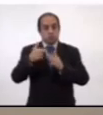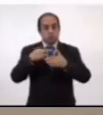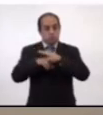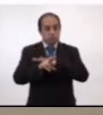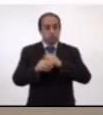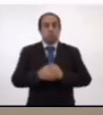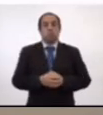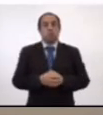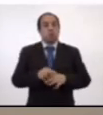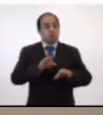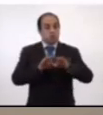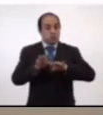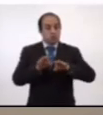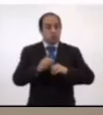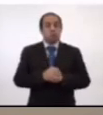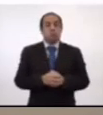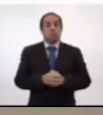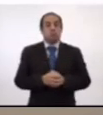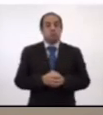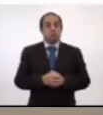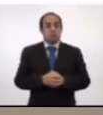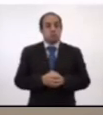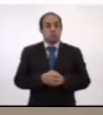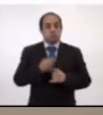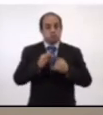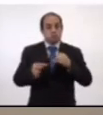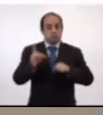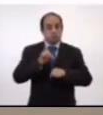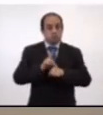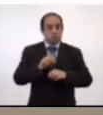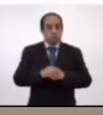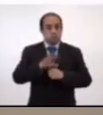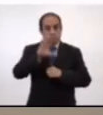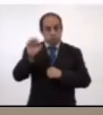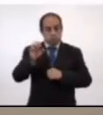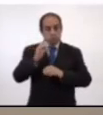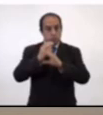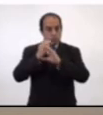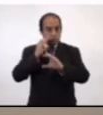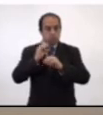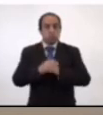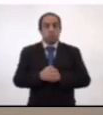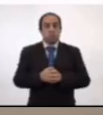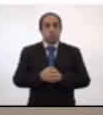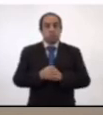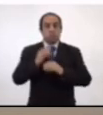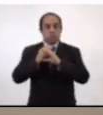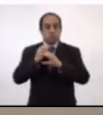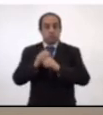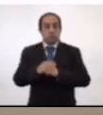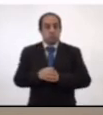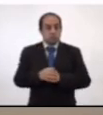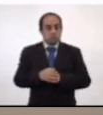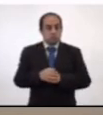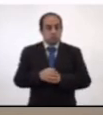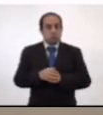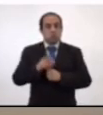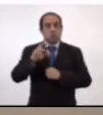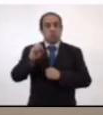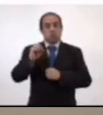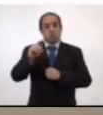Estamos operando, como he comentado en los últimos días, con 500 unidades. unidades de las empresas que operan bajo el